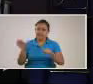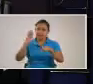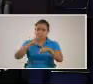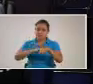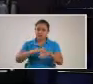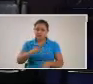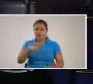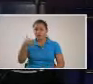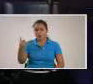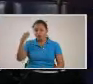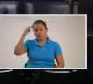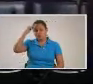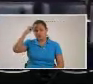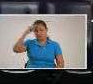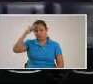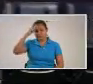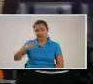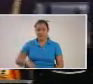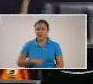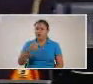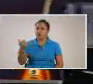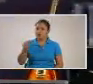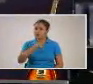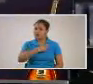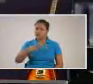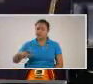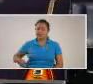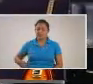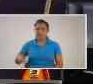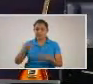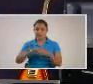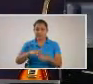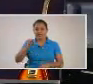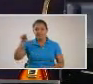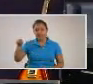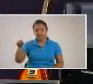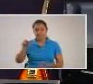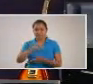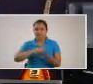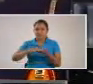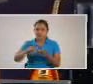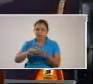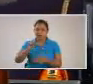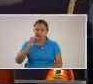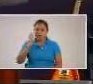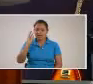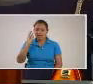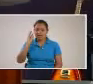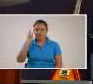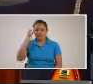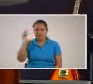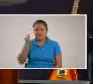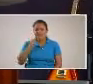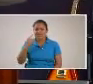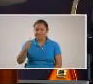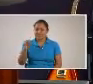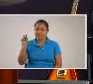otros jefes, de otros príncipes en ese territorio que se describe allí.